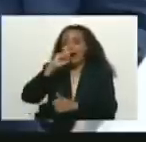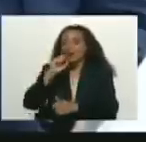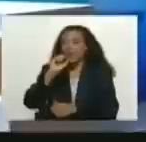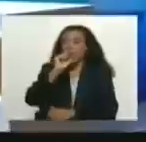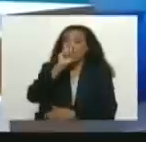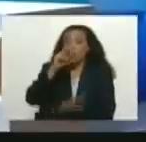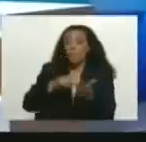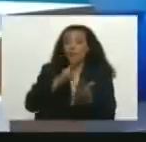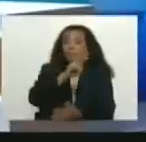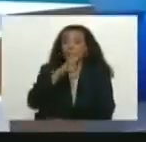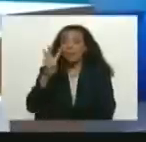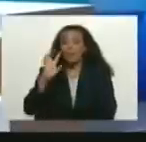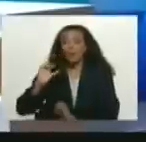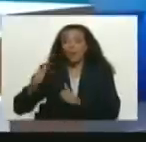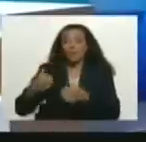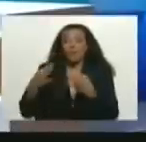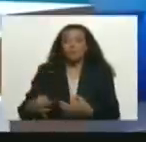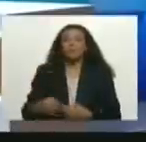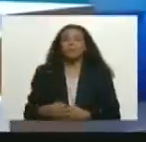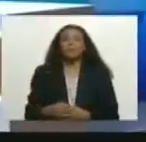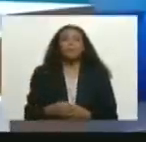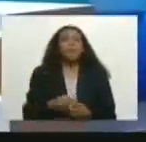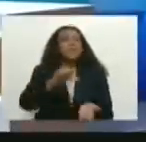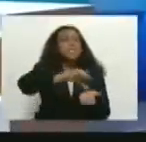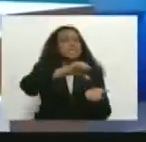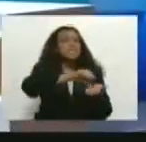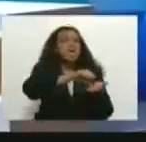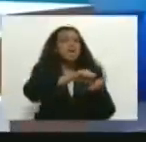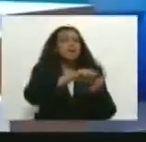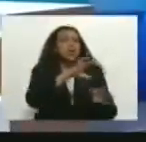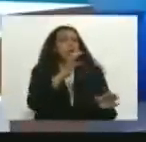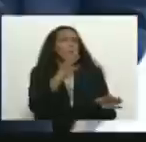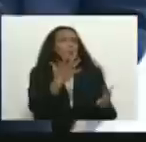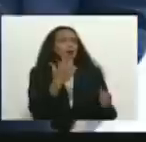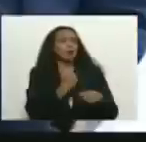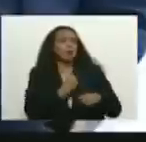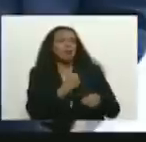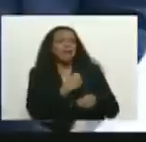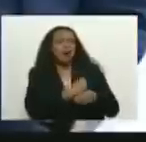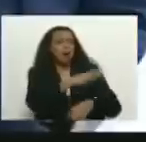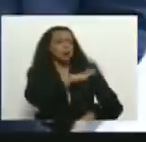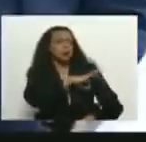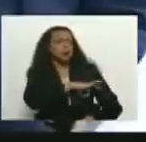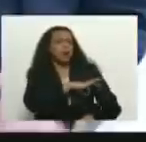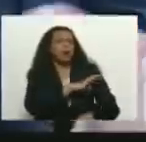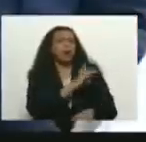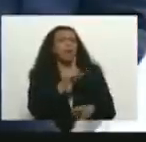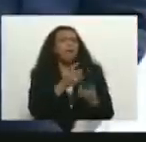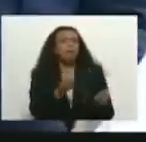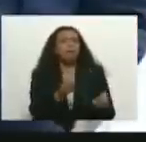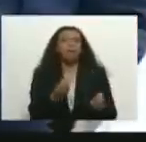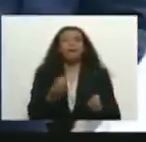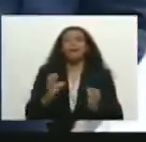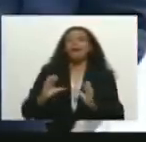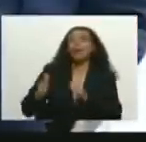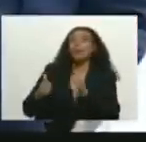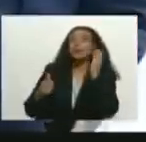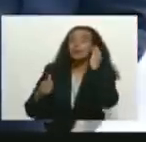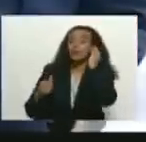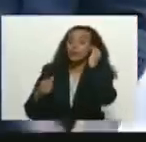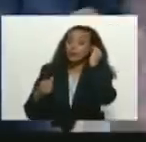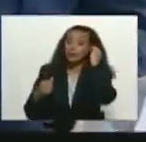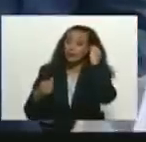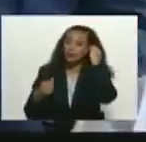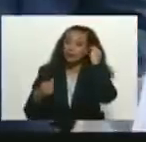correcto. Excelente. ¿Y cómo está el Centro Nacional de Acción Social? ¿Qué nos falta? Nos falta, estamos ya también en conversaciones